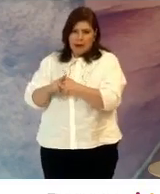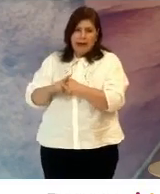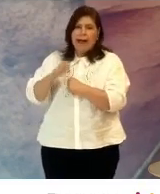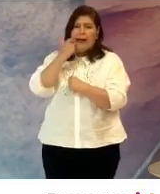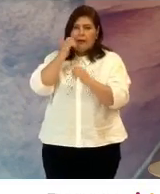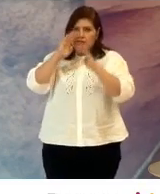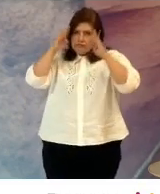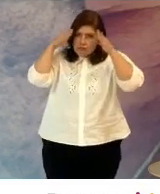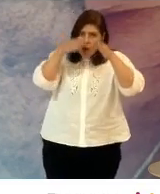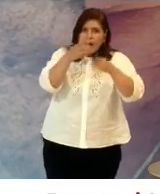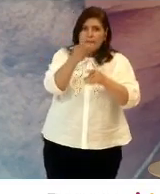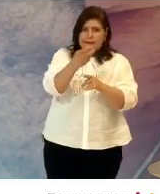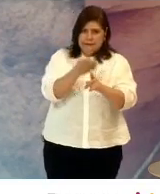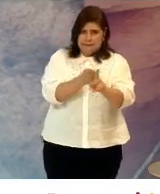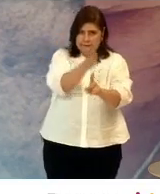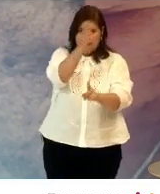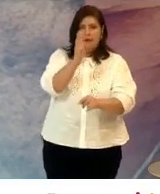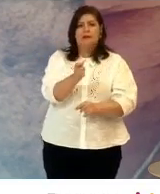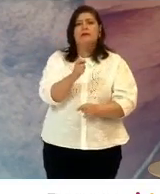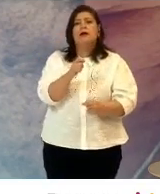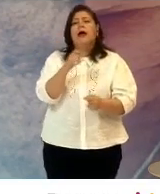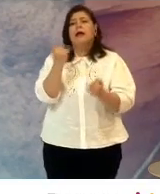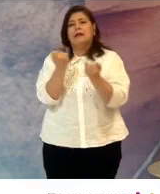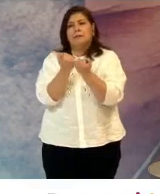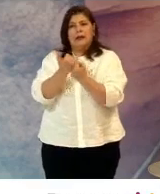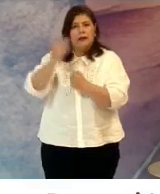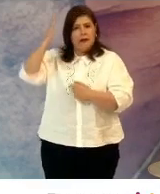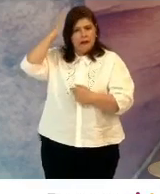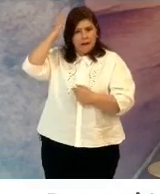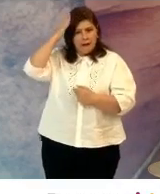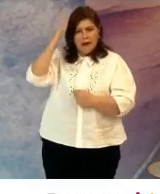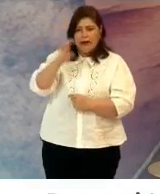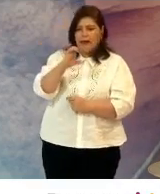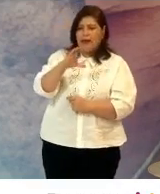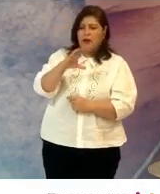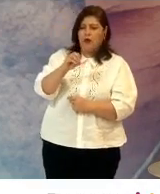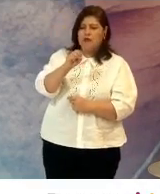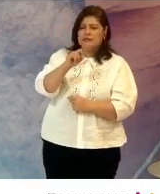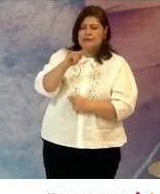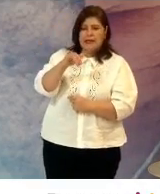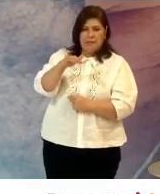dirección. Y también el liderazgo ecosistémico.